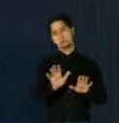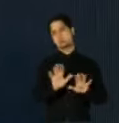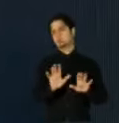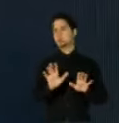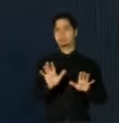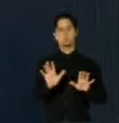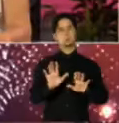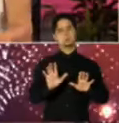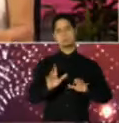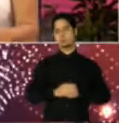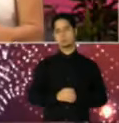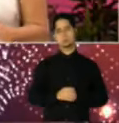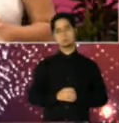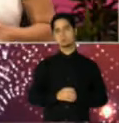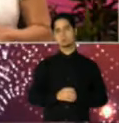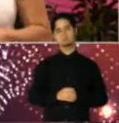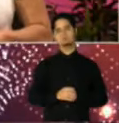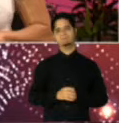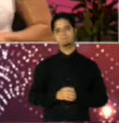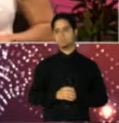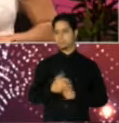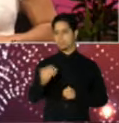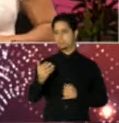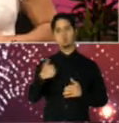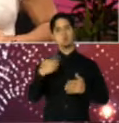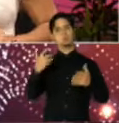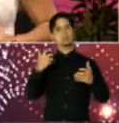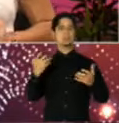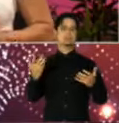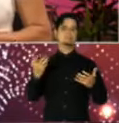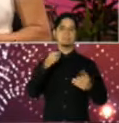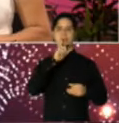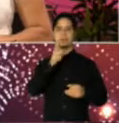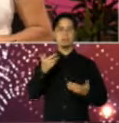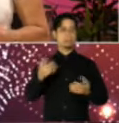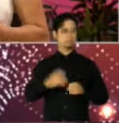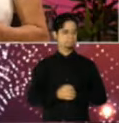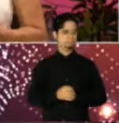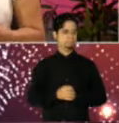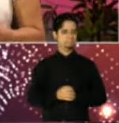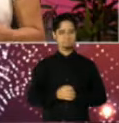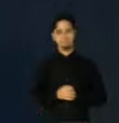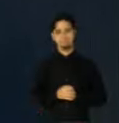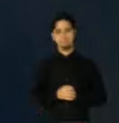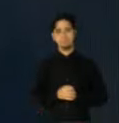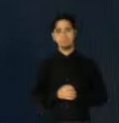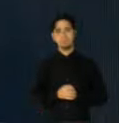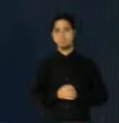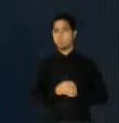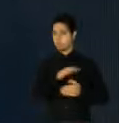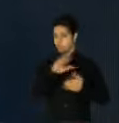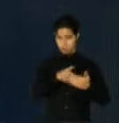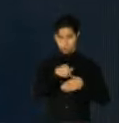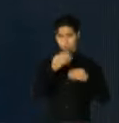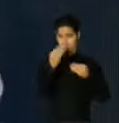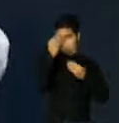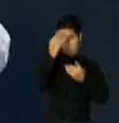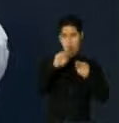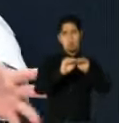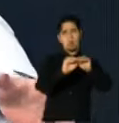Task Force de Puerto Rico. Y me gustaría que quedara más que claro ya este